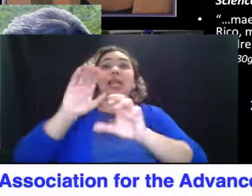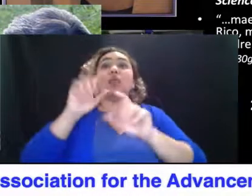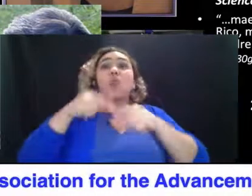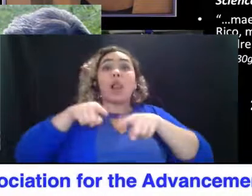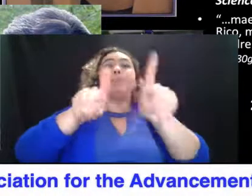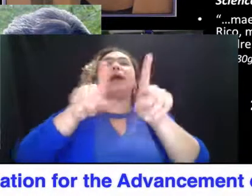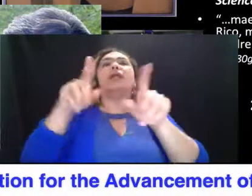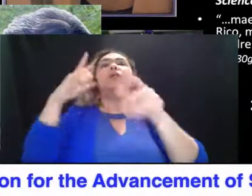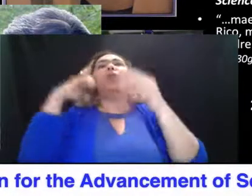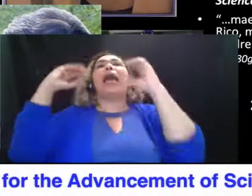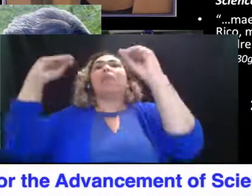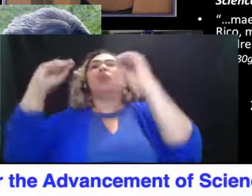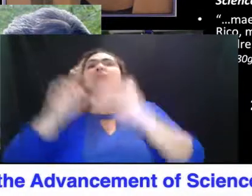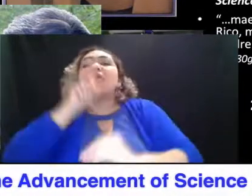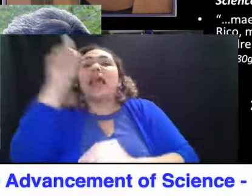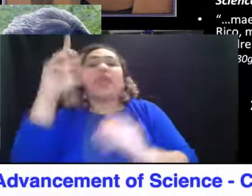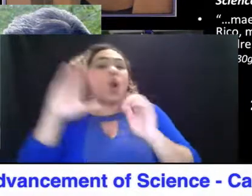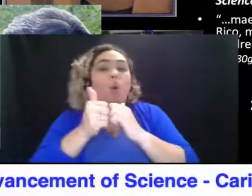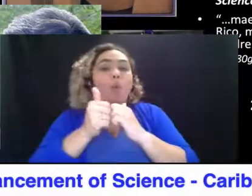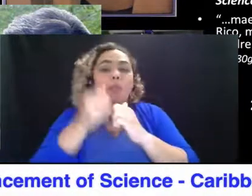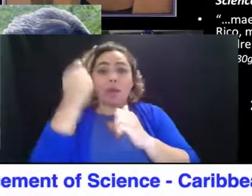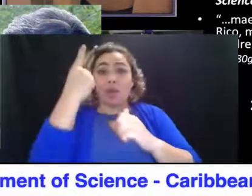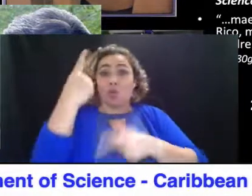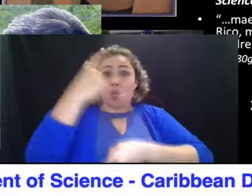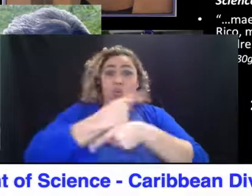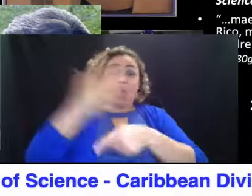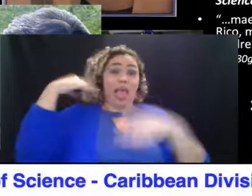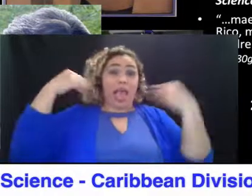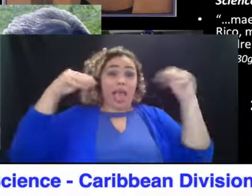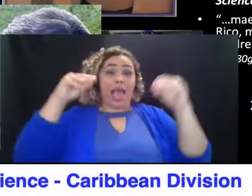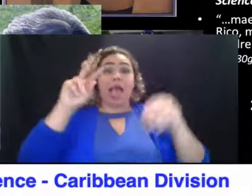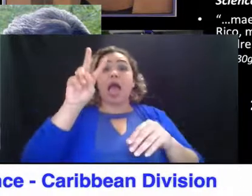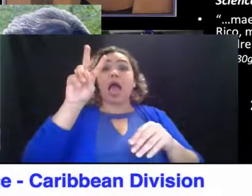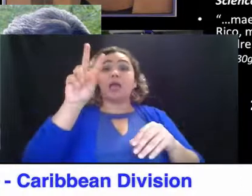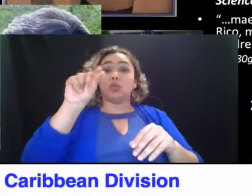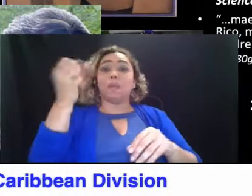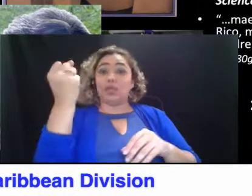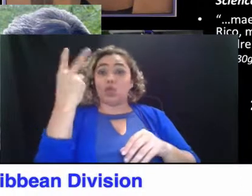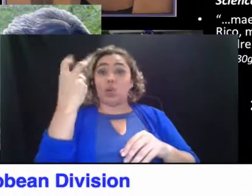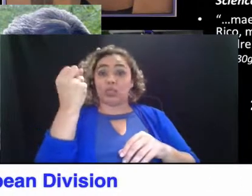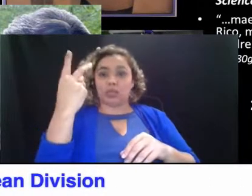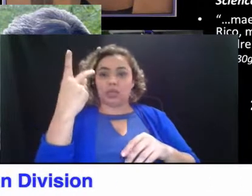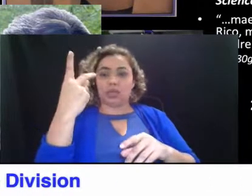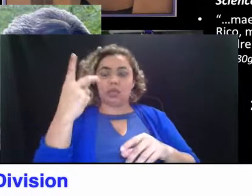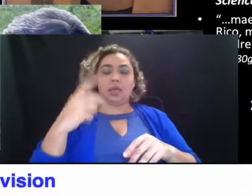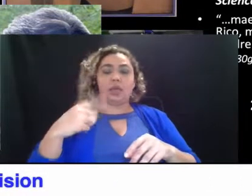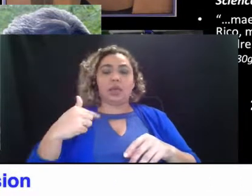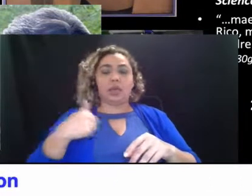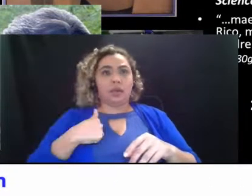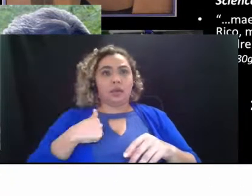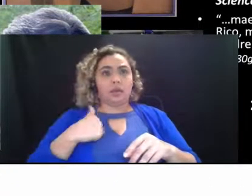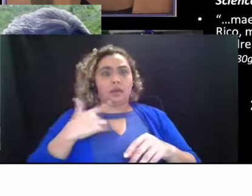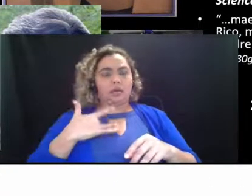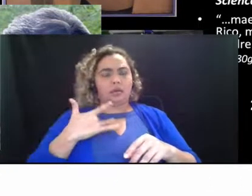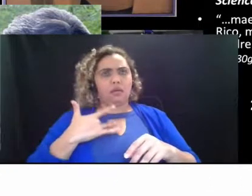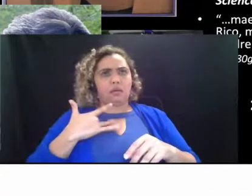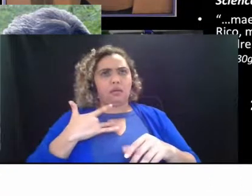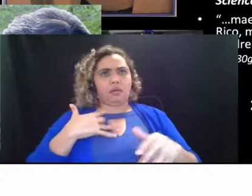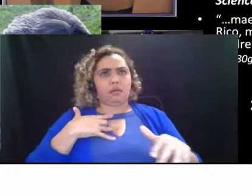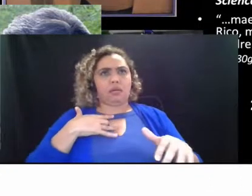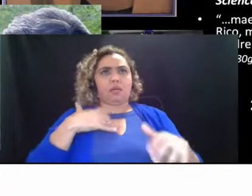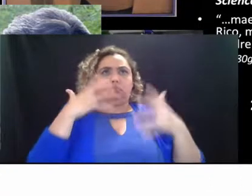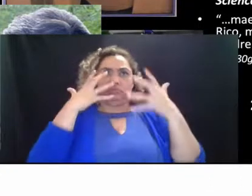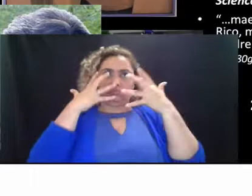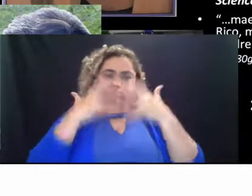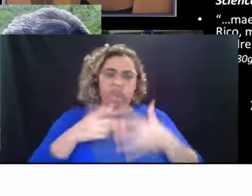educativos. En un día del mes de abril del 2012, el piso volvió a moverse con la triste partida